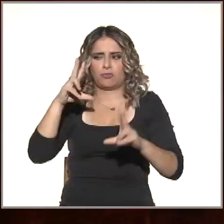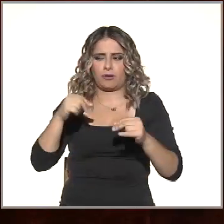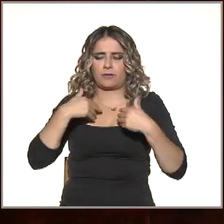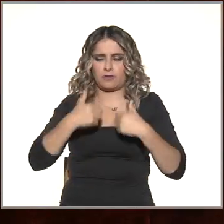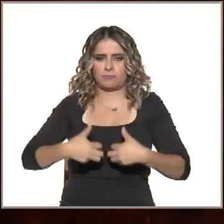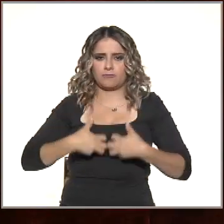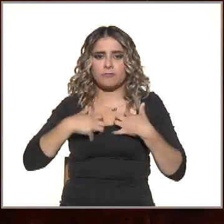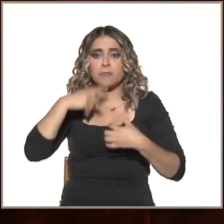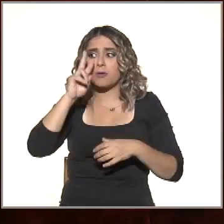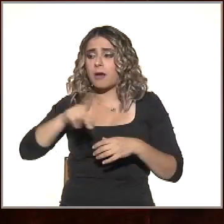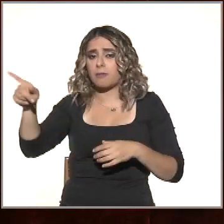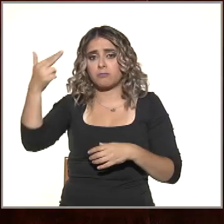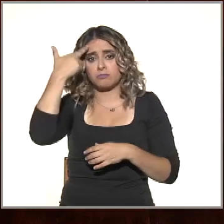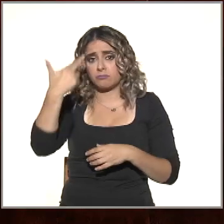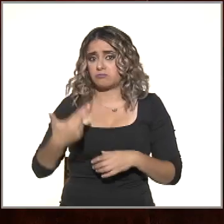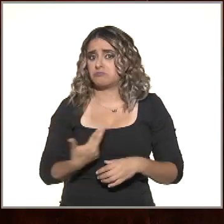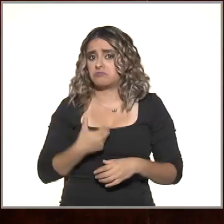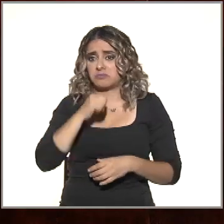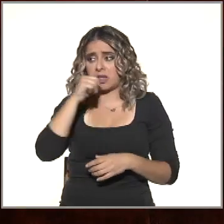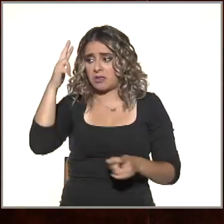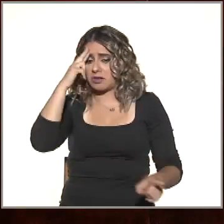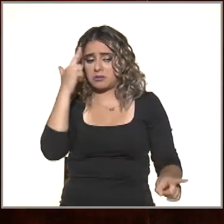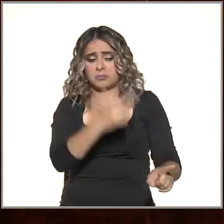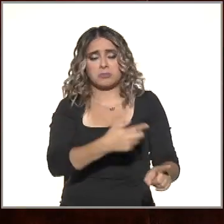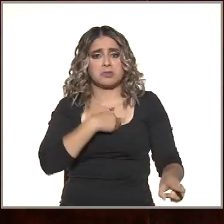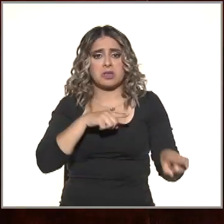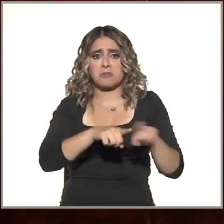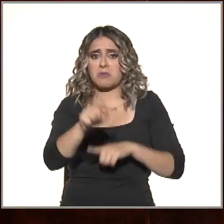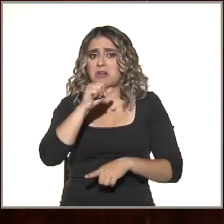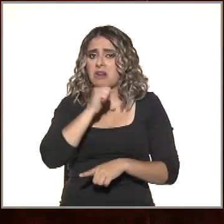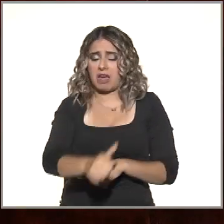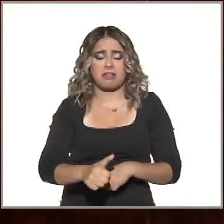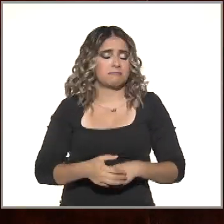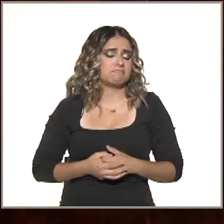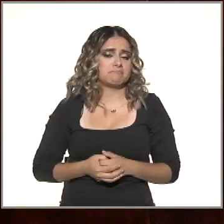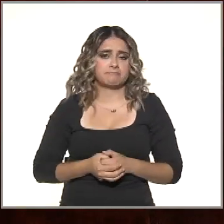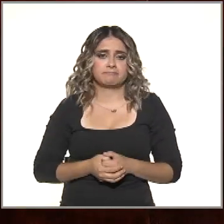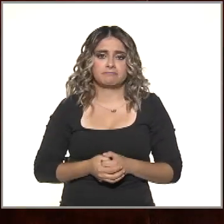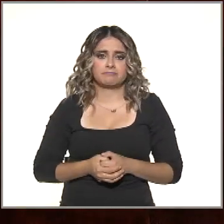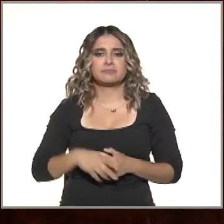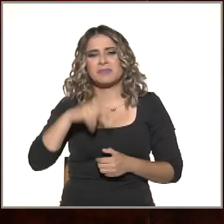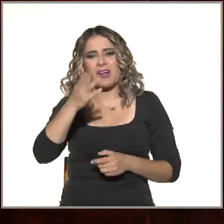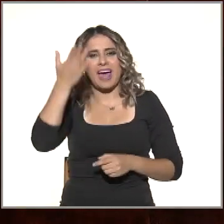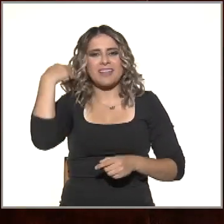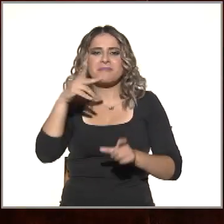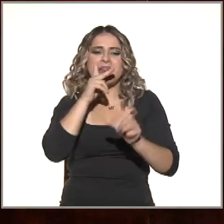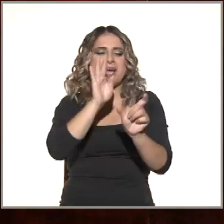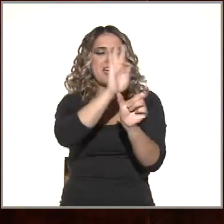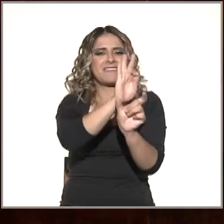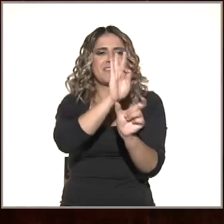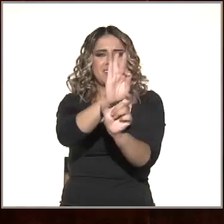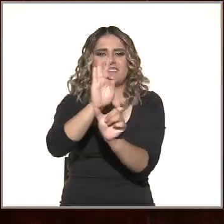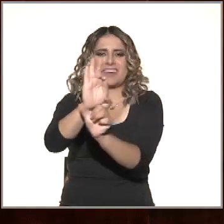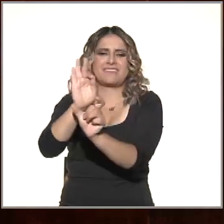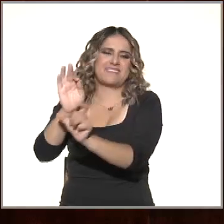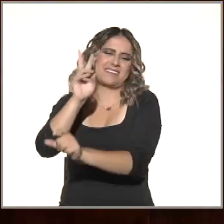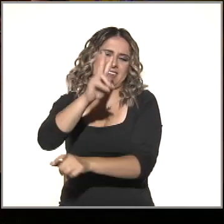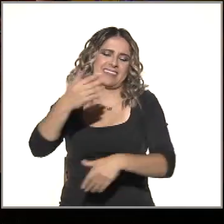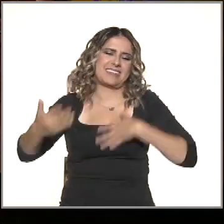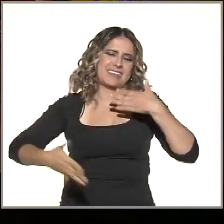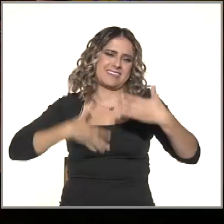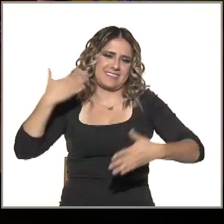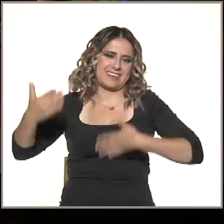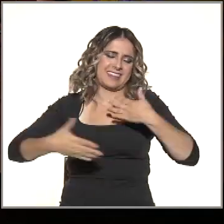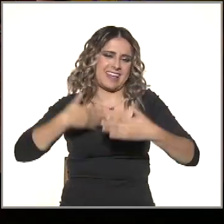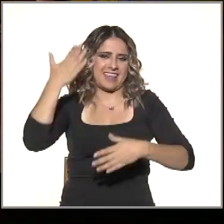mostró el más mínimo respeto por mí ni por mis hermanos. Entonces aquí es... Ayer era divertido. Ayer era divertidísimo. Bueno, ella tiene...